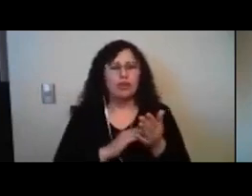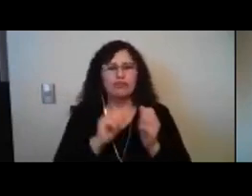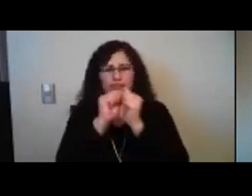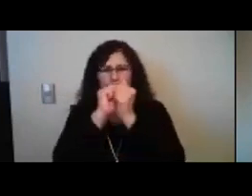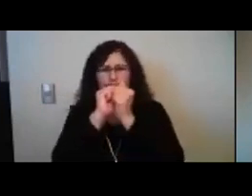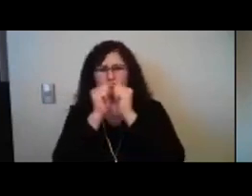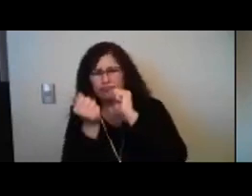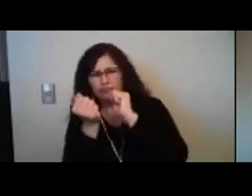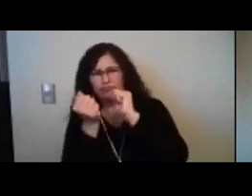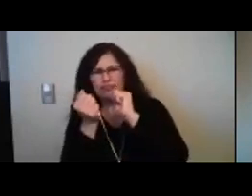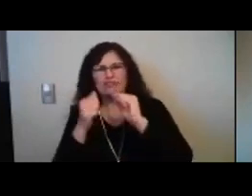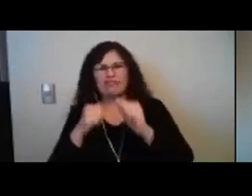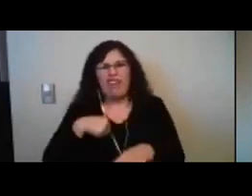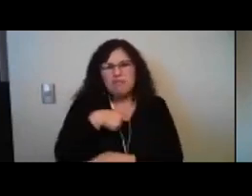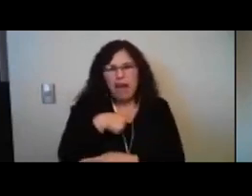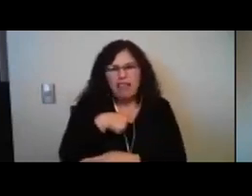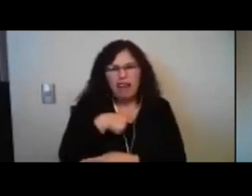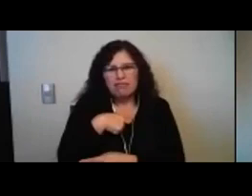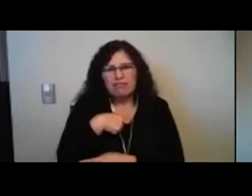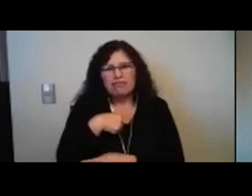parálisis de tipo espástica, ¿cierto?